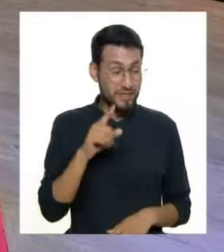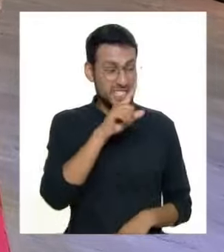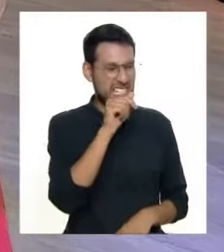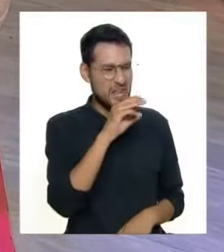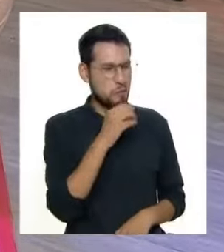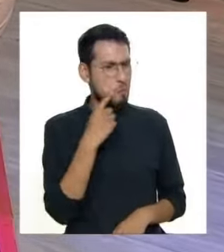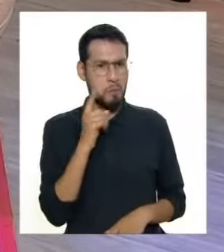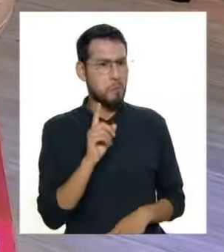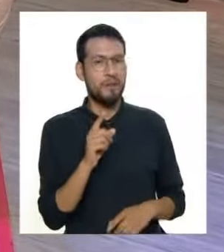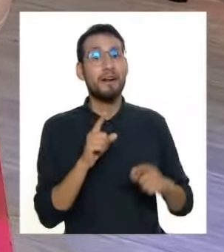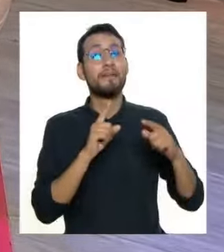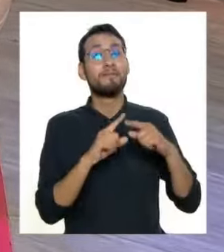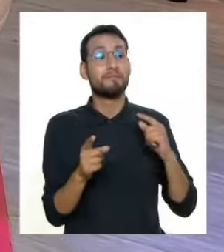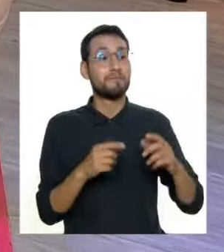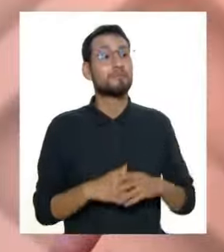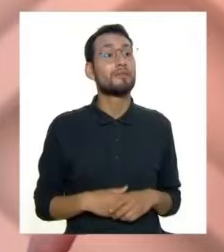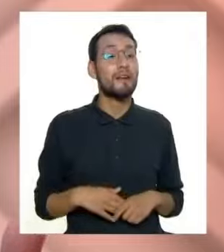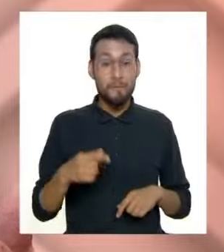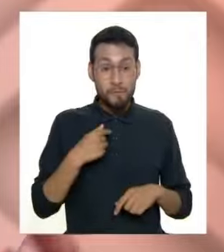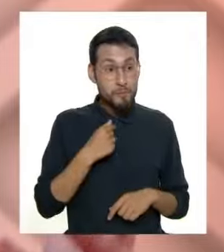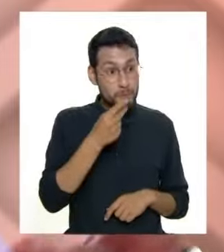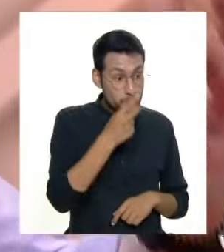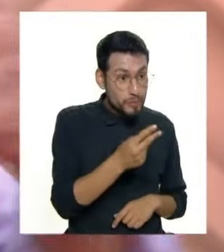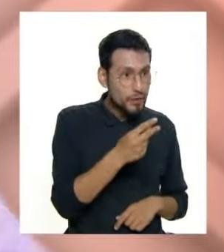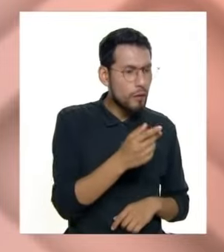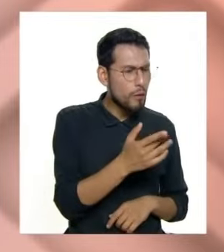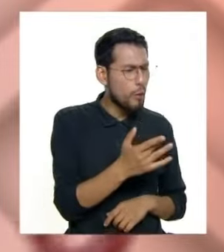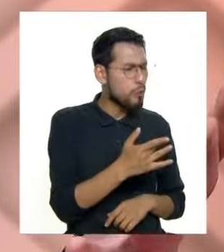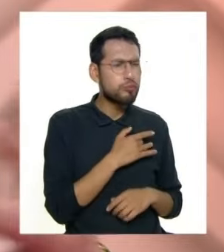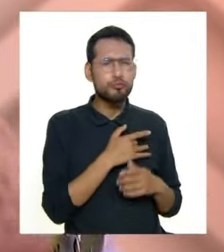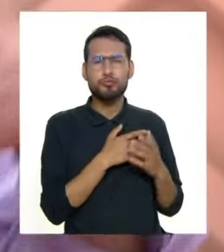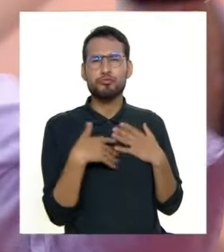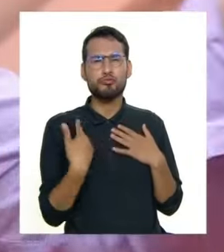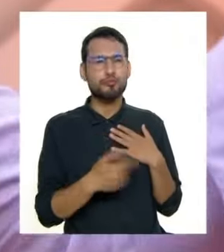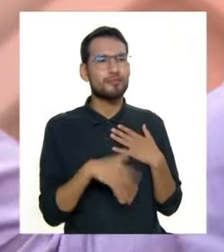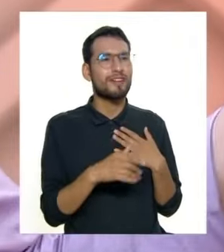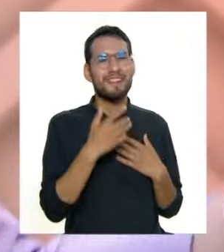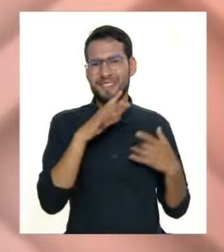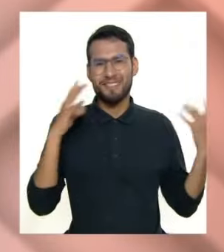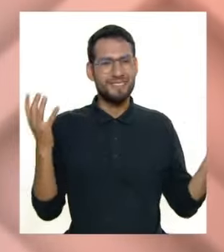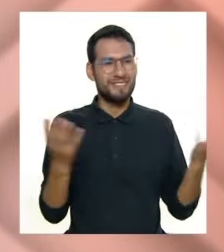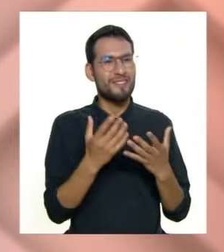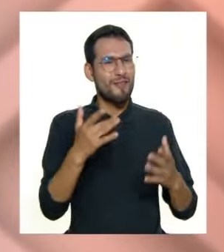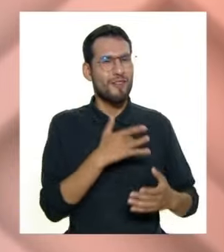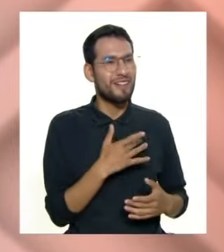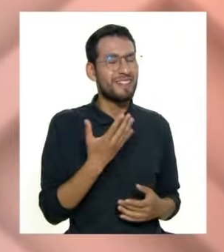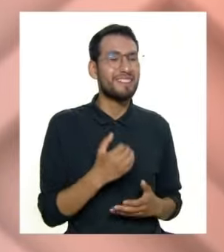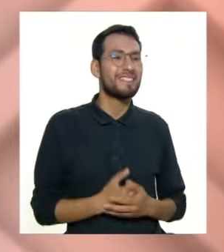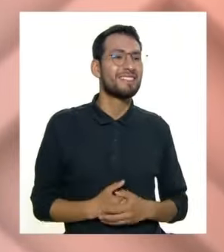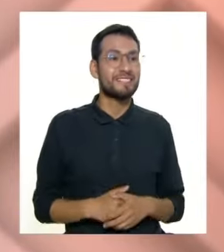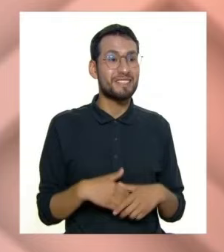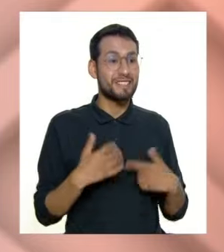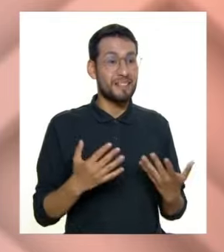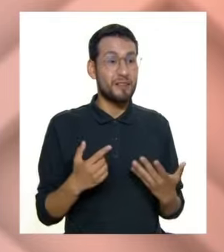Cabero. Uh-huh. Y en cuanto lo oí, me tocó fibra, como le toca a todo el mundo, ¿no? Uh-huh. Y